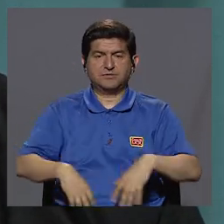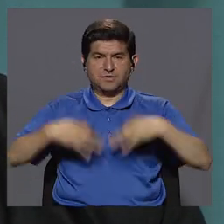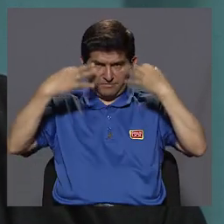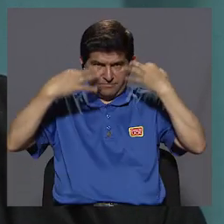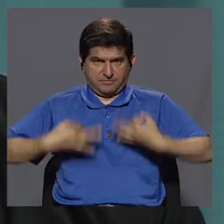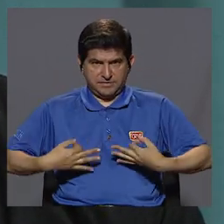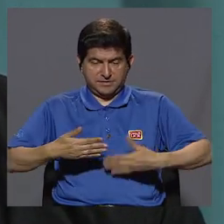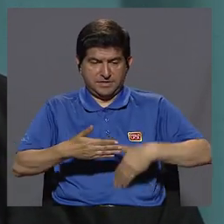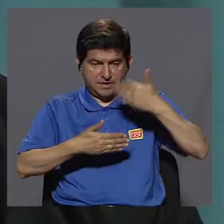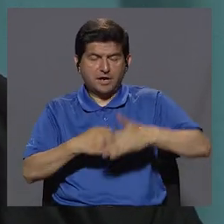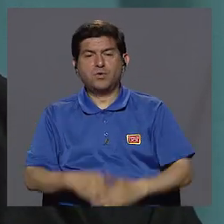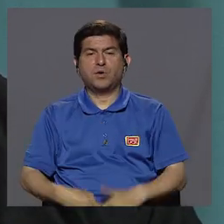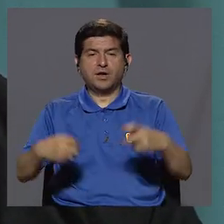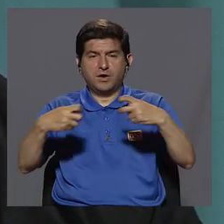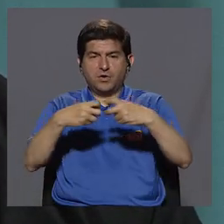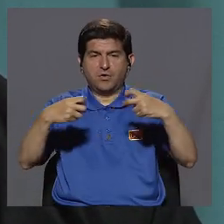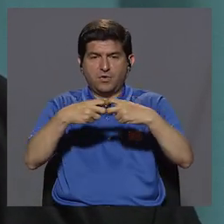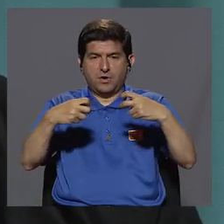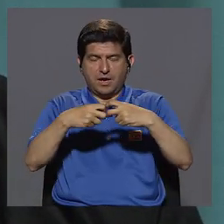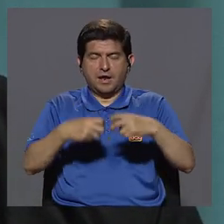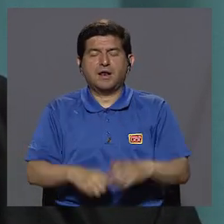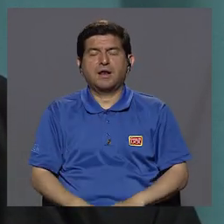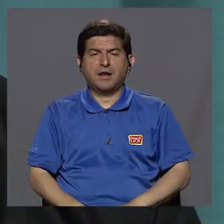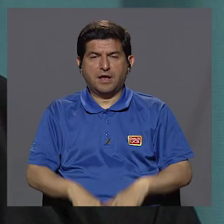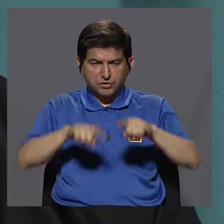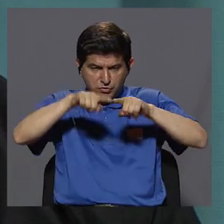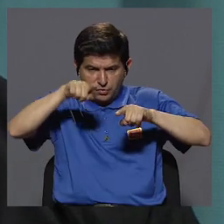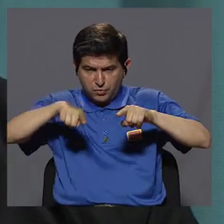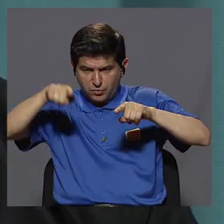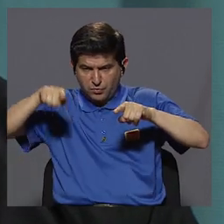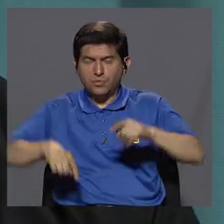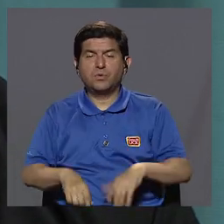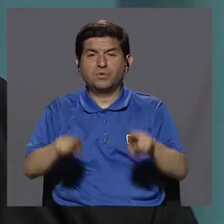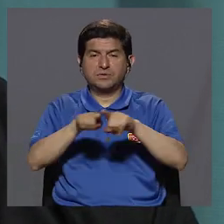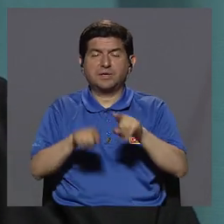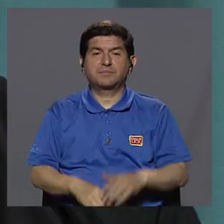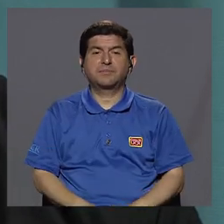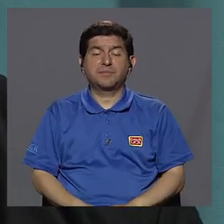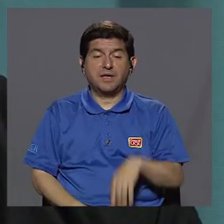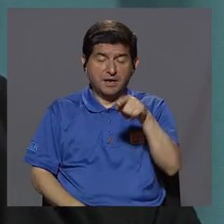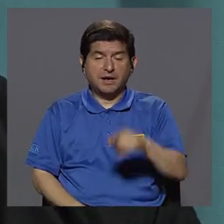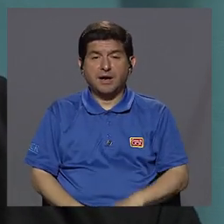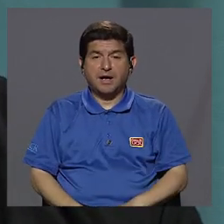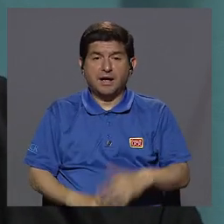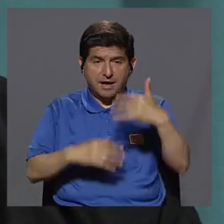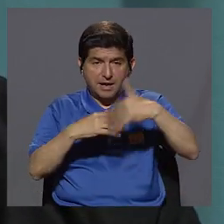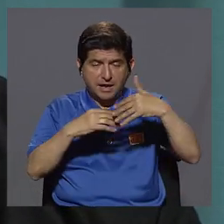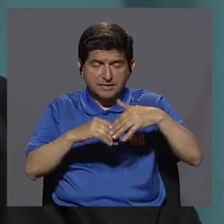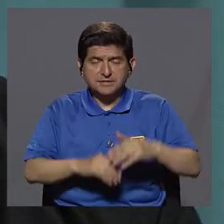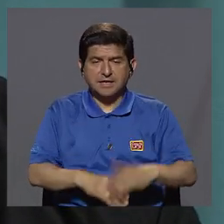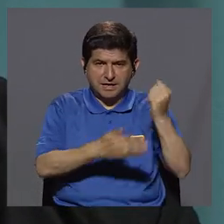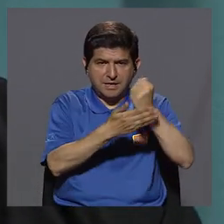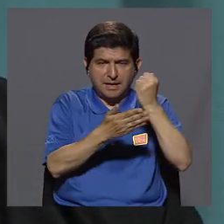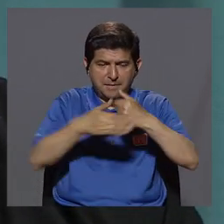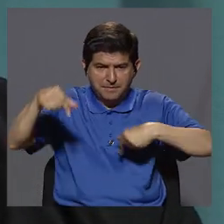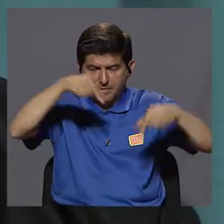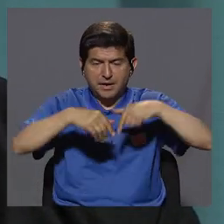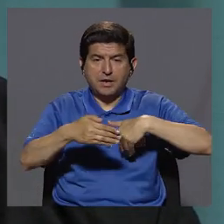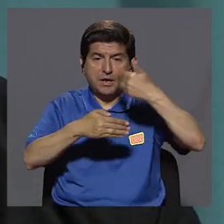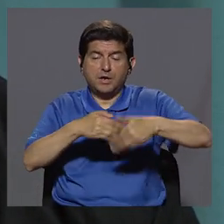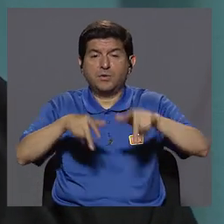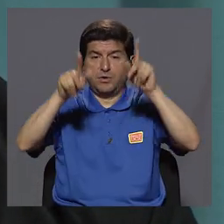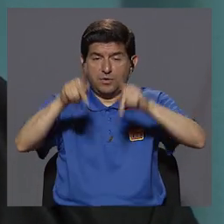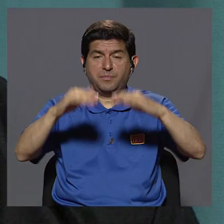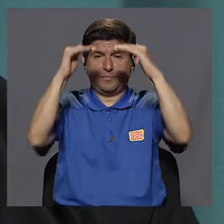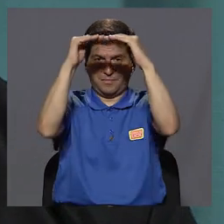posteriormente a eso viene el electrocardiograma los marcados es bioquímicos en sangre y eventualmente después para estratificar a los